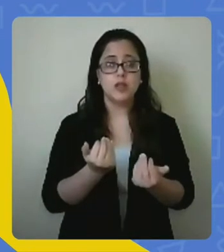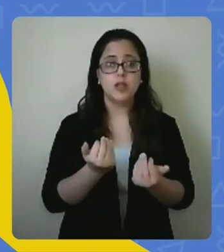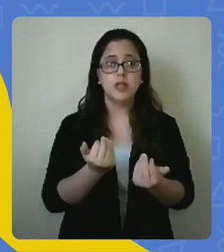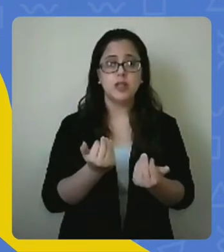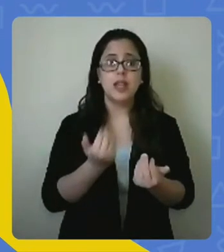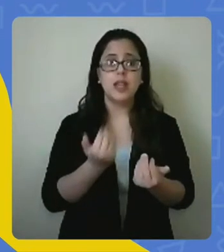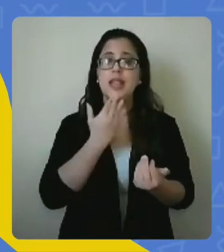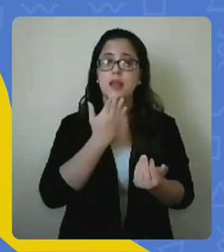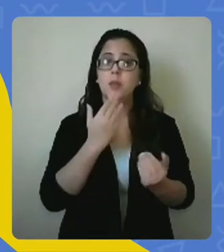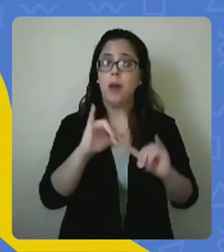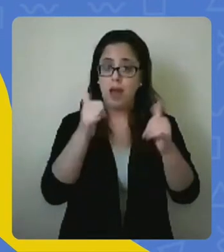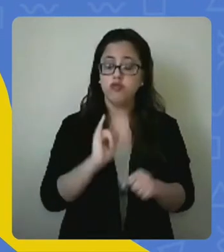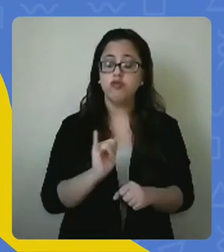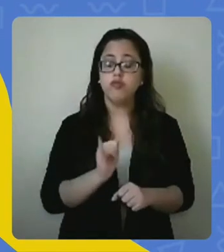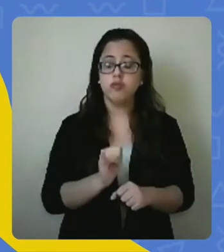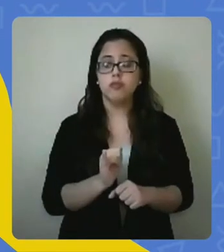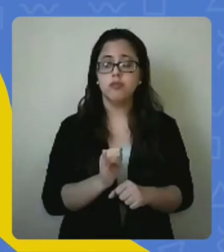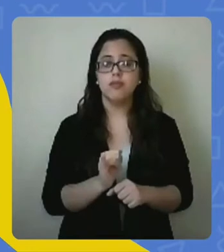pasarlo bien.